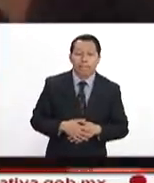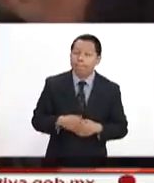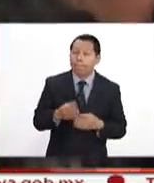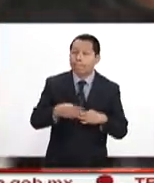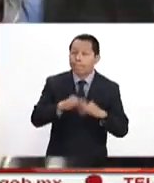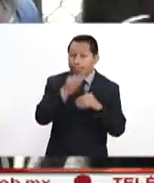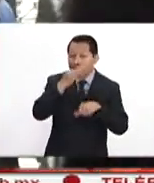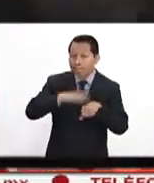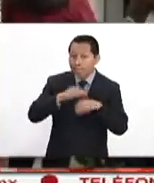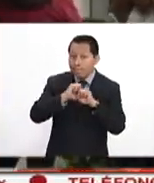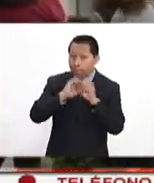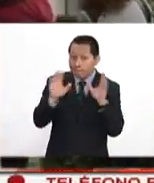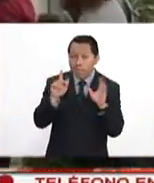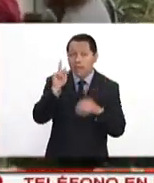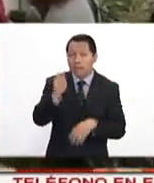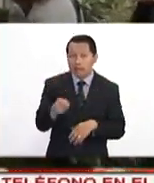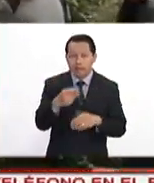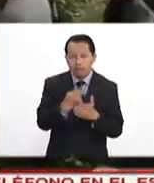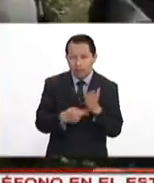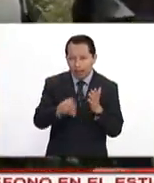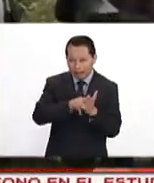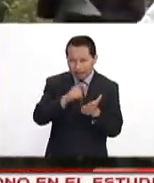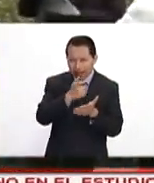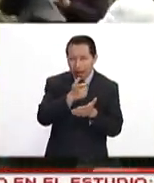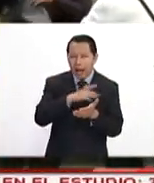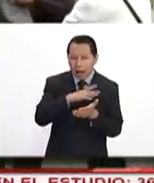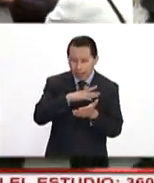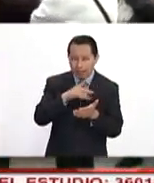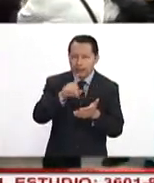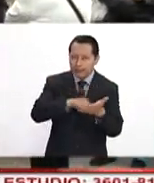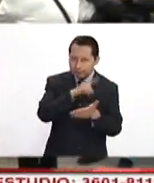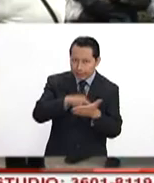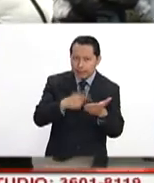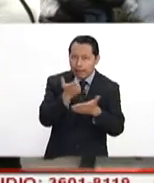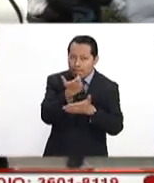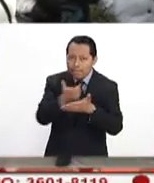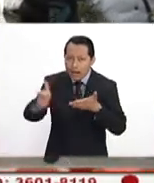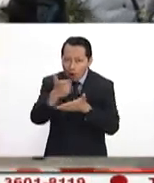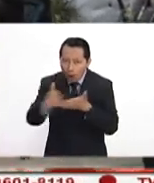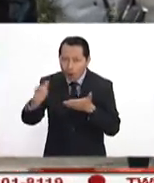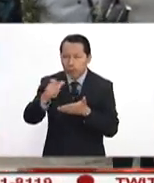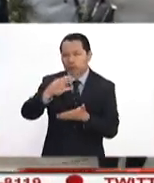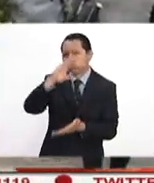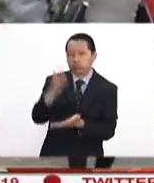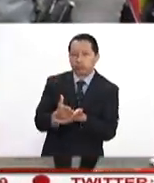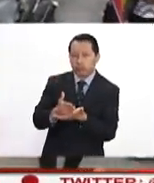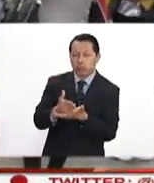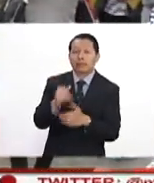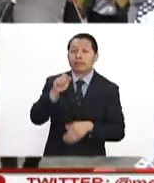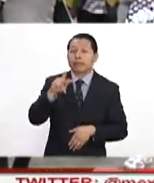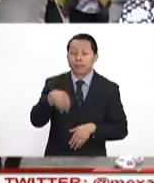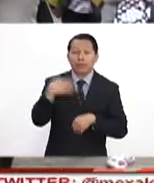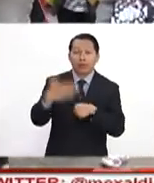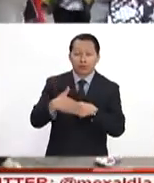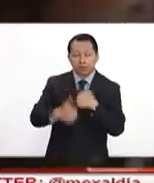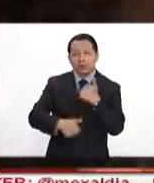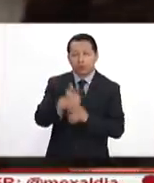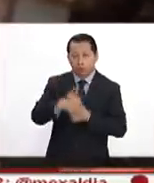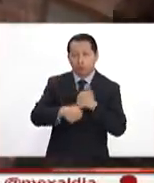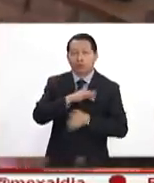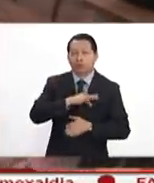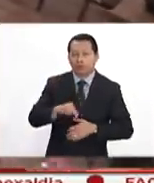pena aclarar que estas plazas ya fueron canceladas y suspendidos los pagos. La SEP las someterá próximamente a